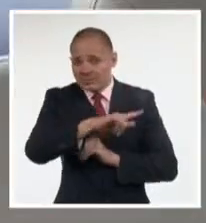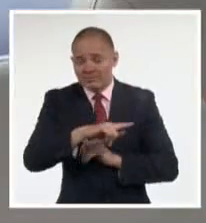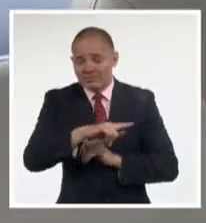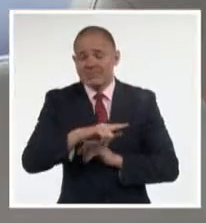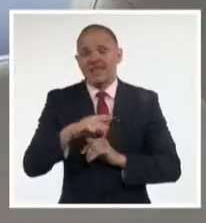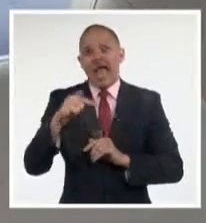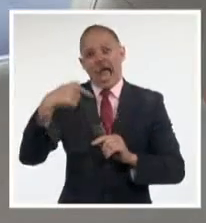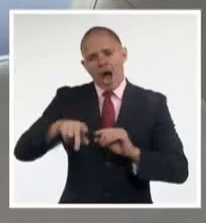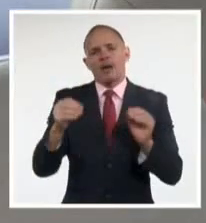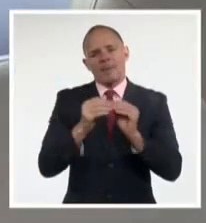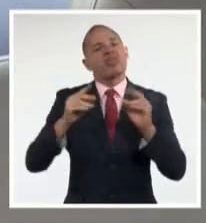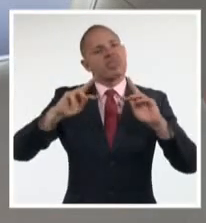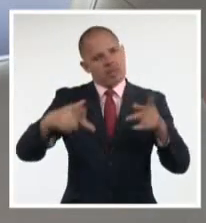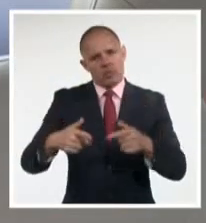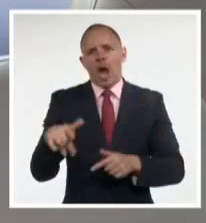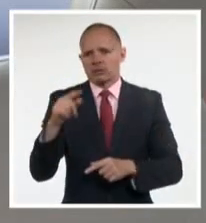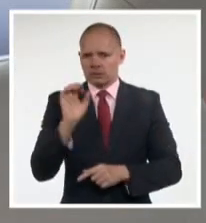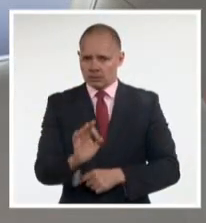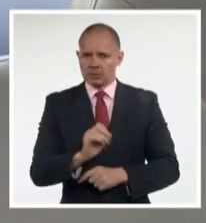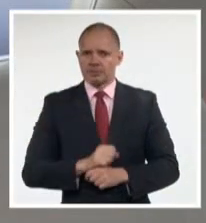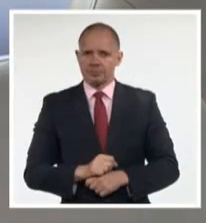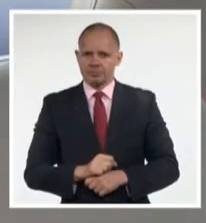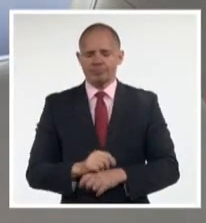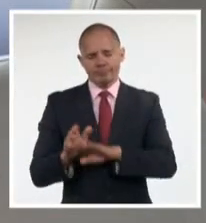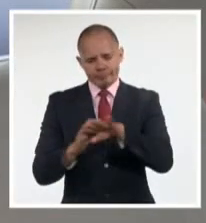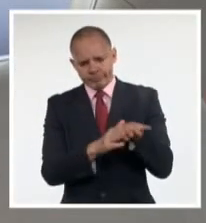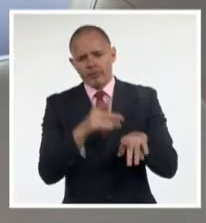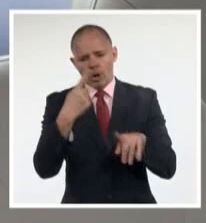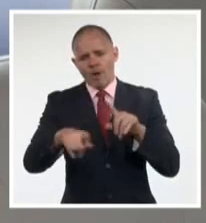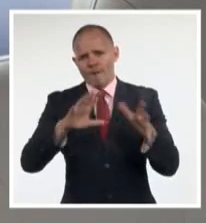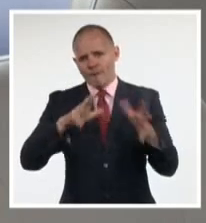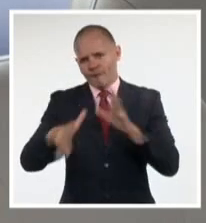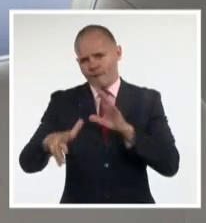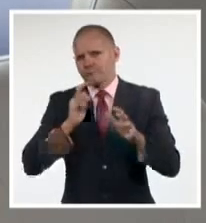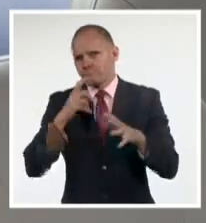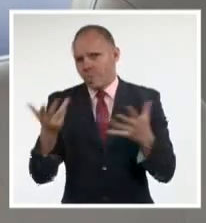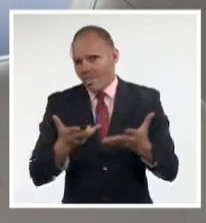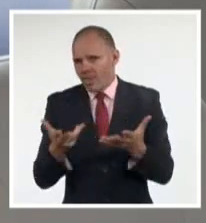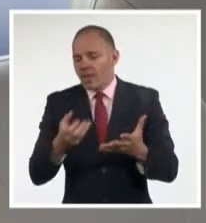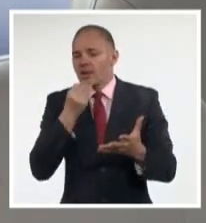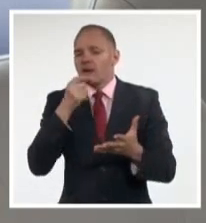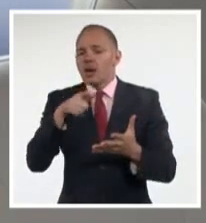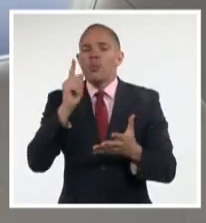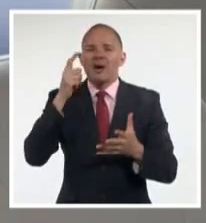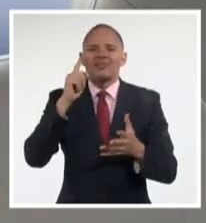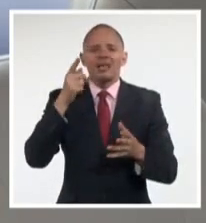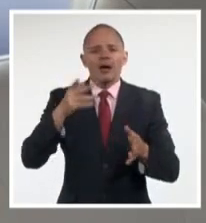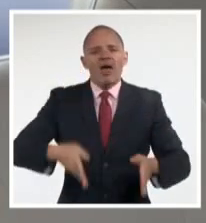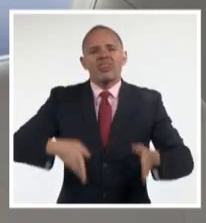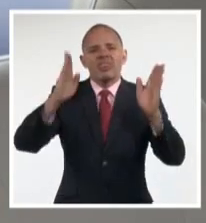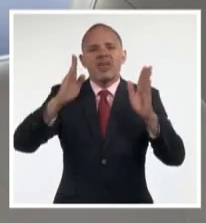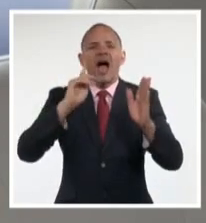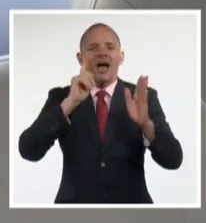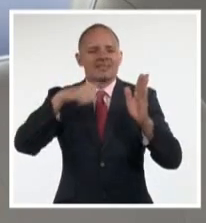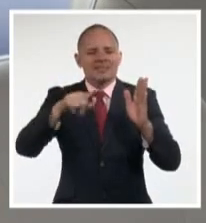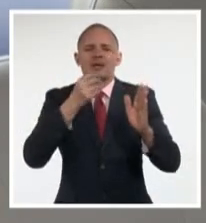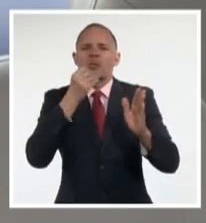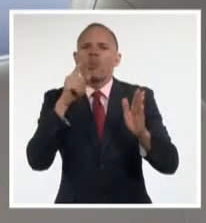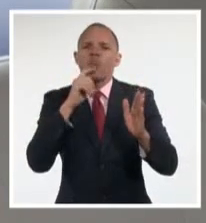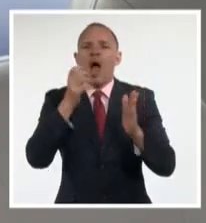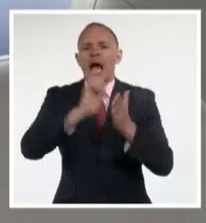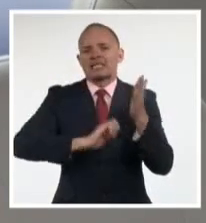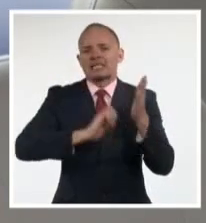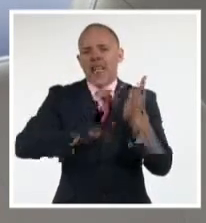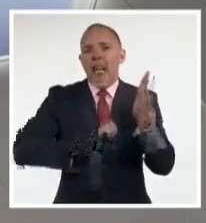eliminando. Existen más variantes y una de las más propuestas por los expertos es la construcción de inmobiliarias para el alquiler de vivienda, mercado